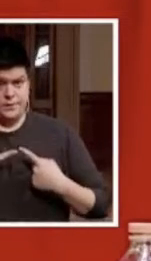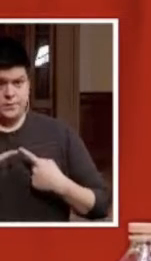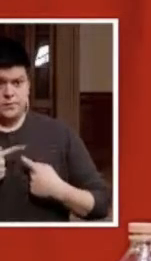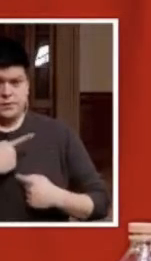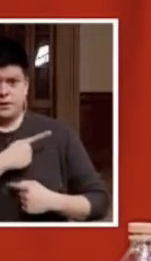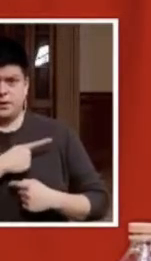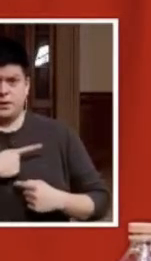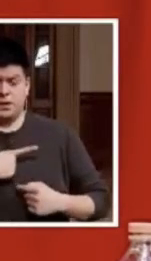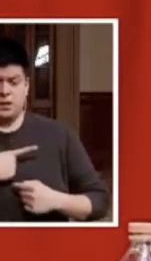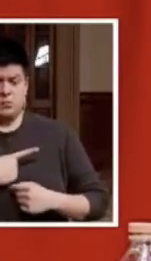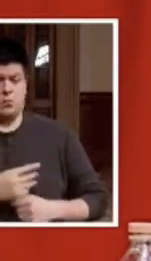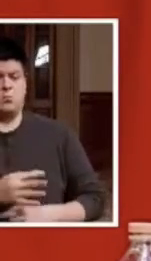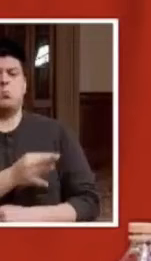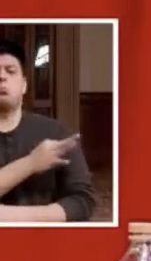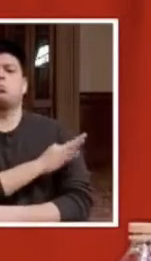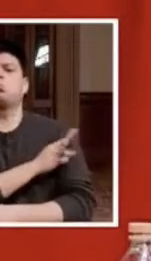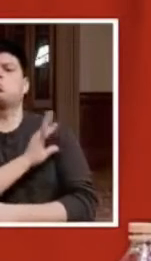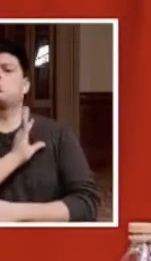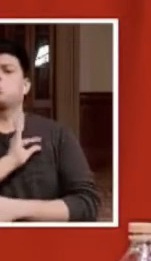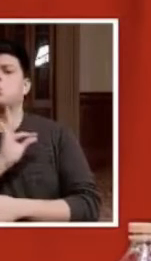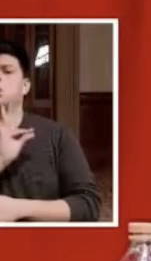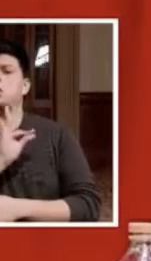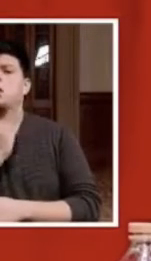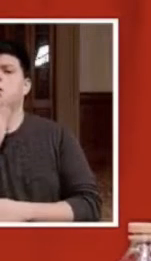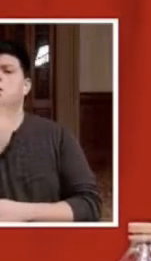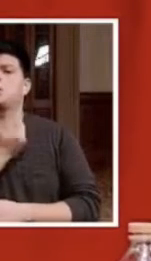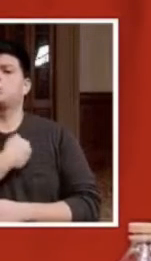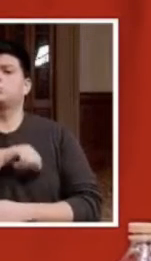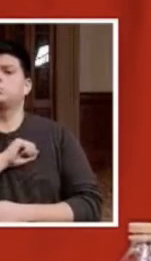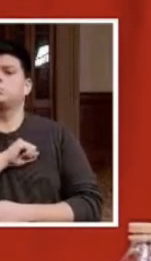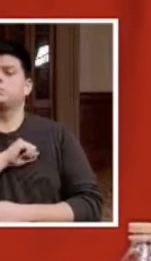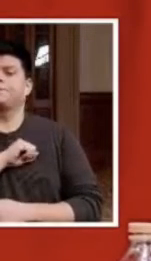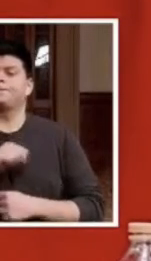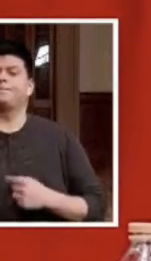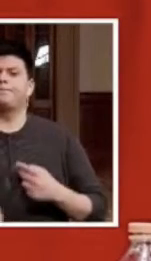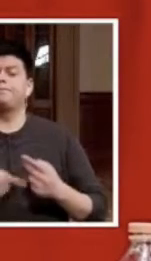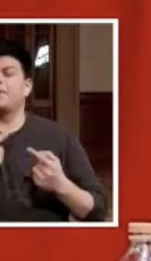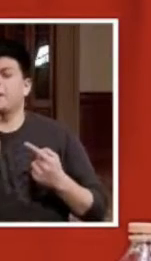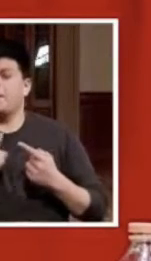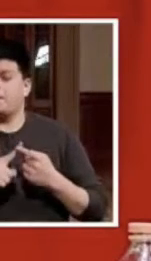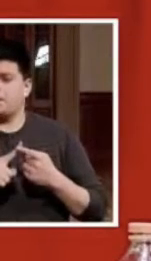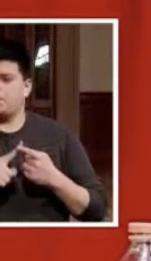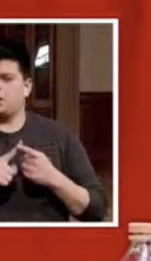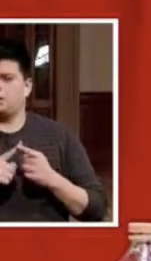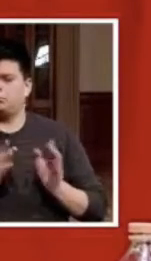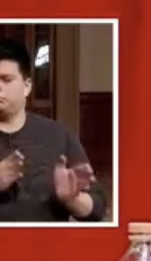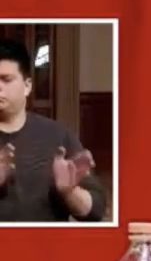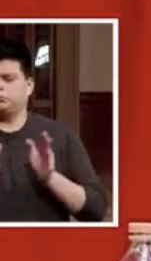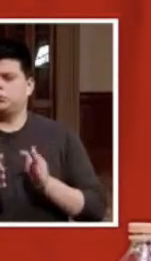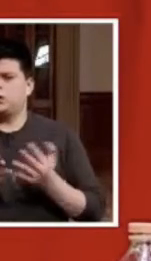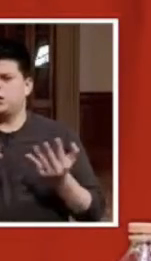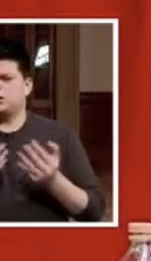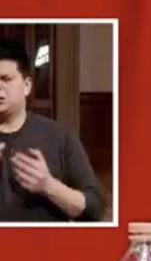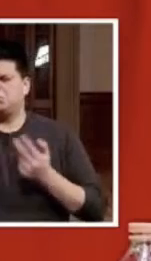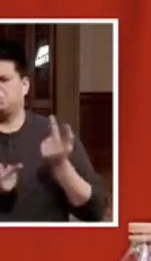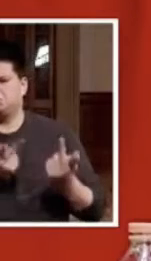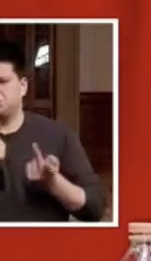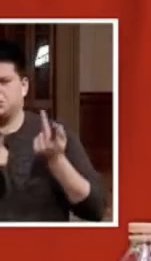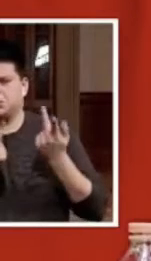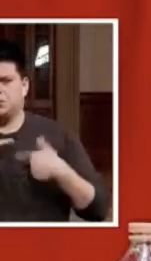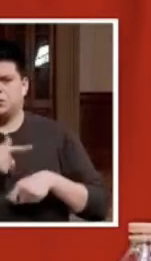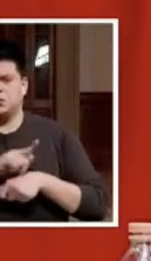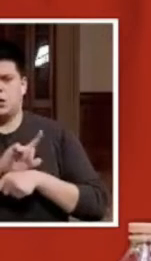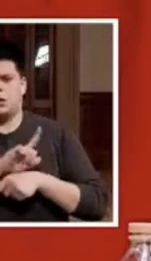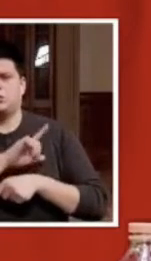que pueda recibir la vacuna de una manera saludable. Primero se hace un interrogatorio y el personal de salud